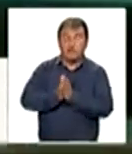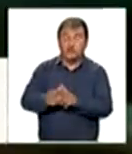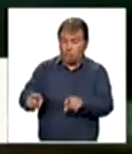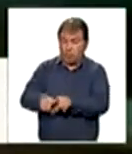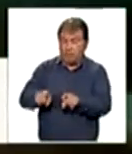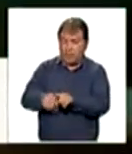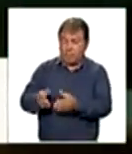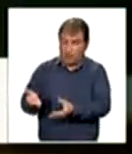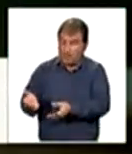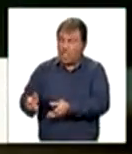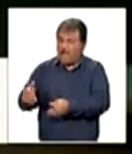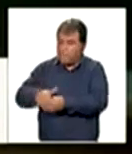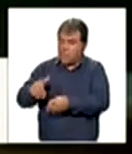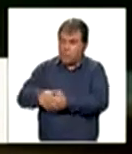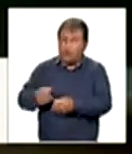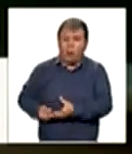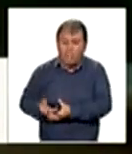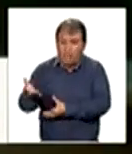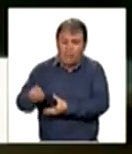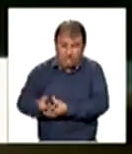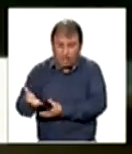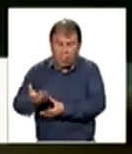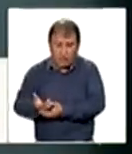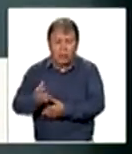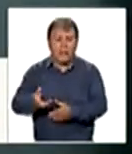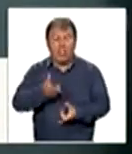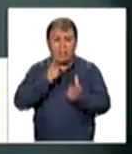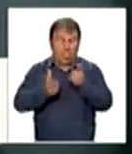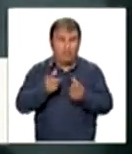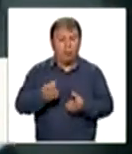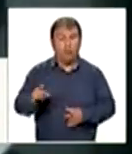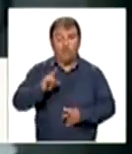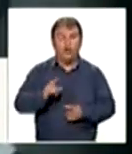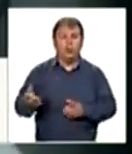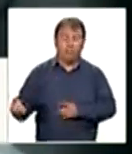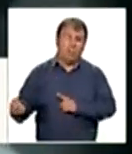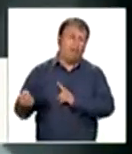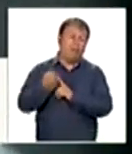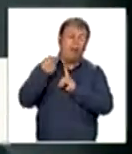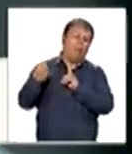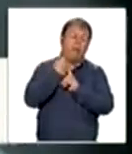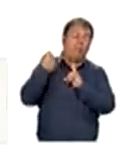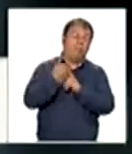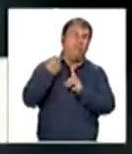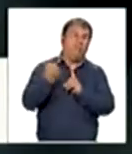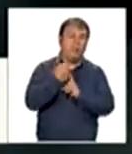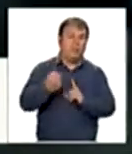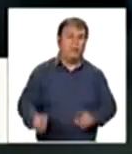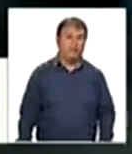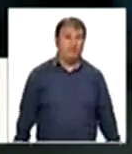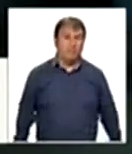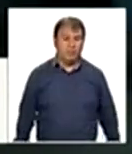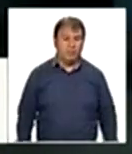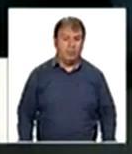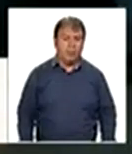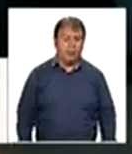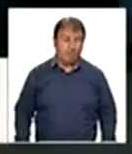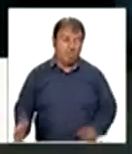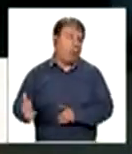la billetera para que no siga gastando el dinero del hogar en alcohol y lo único que recibió fueron golpes. Toma,